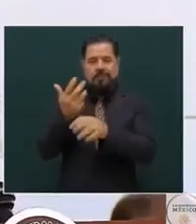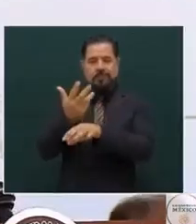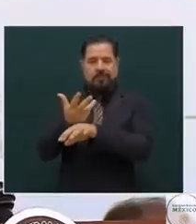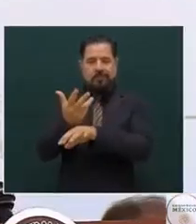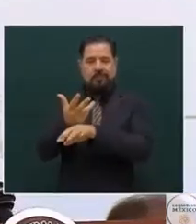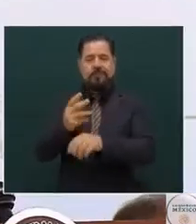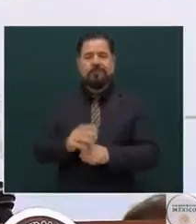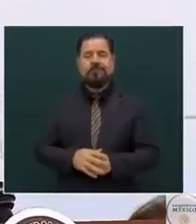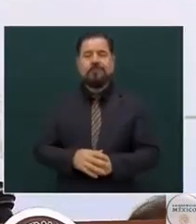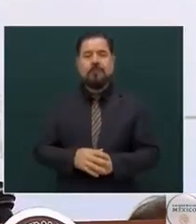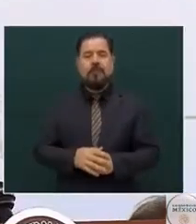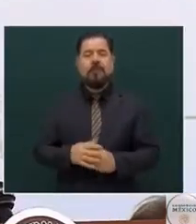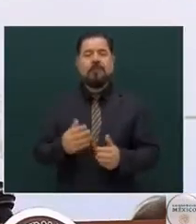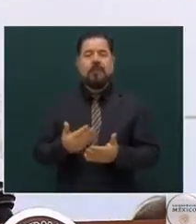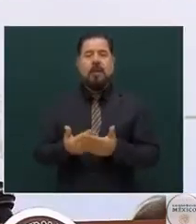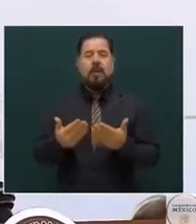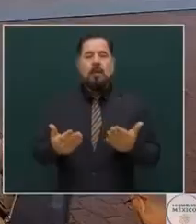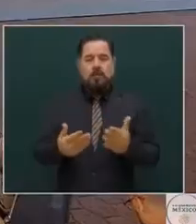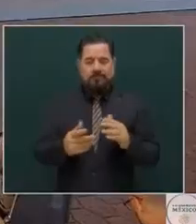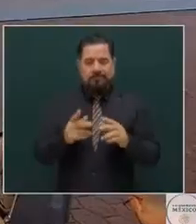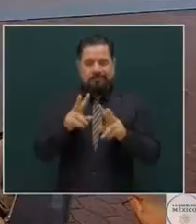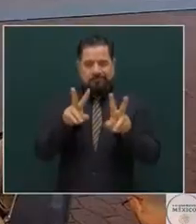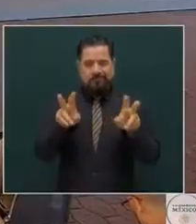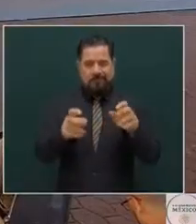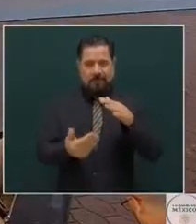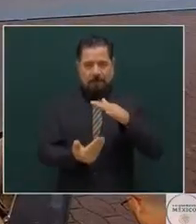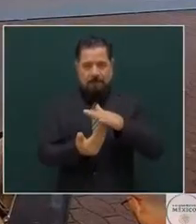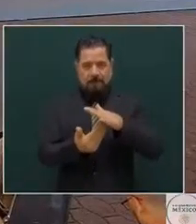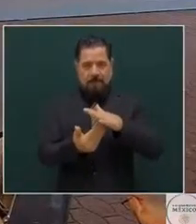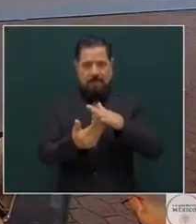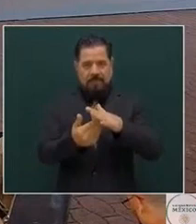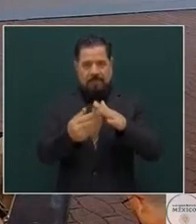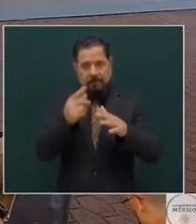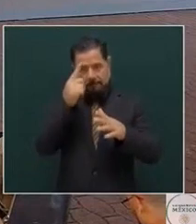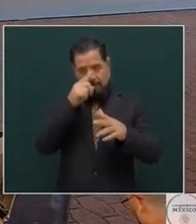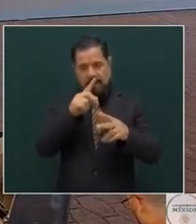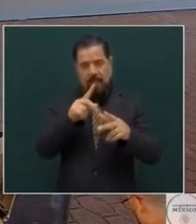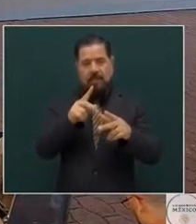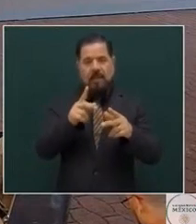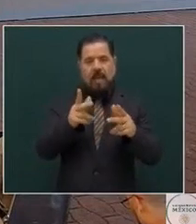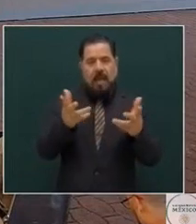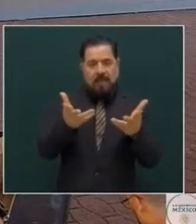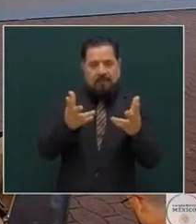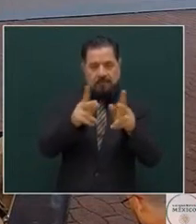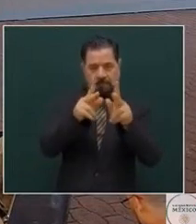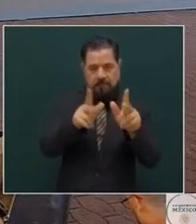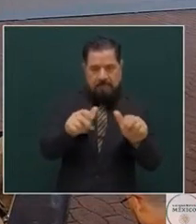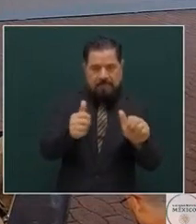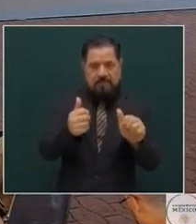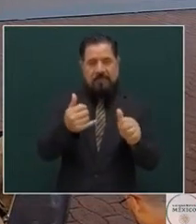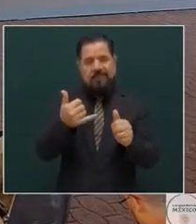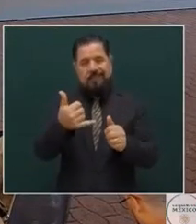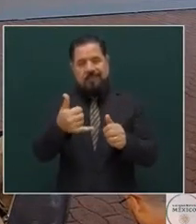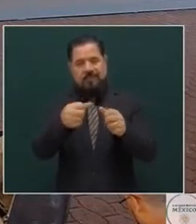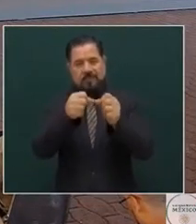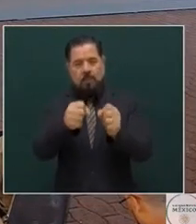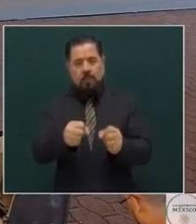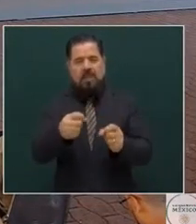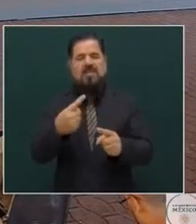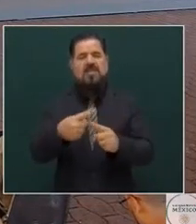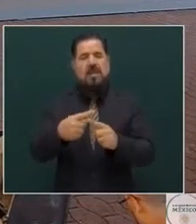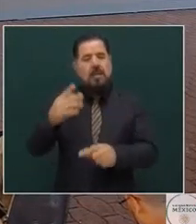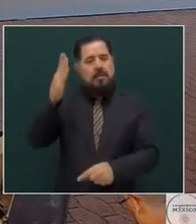Adelante, por favor. En cuanto a la mesa, a la mesa de construcción de paz y seguridad que lidera el